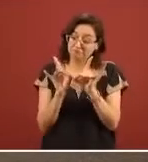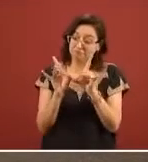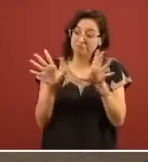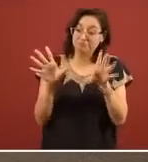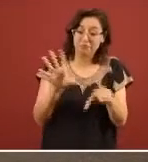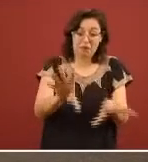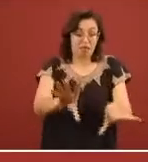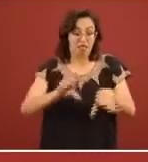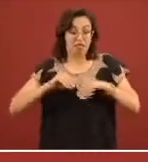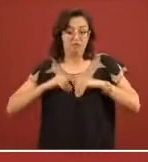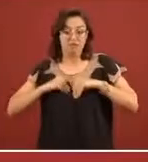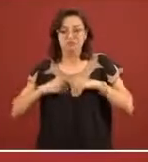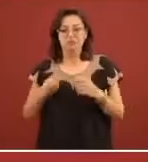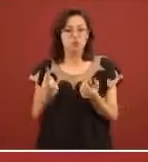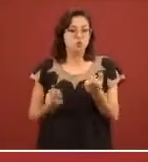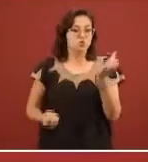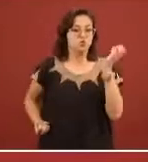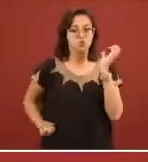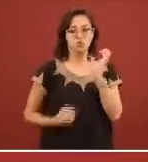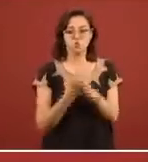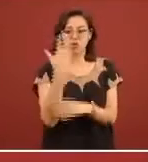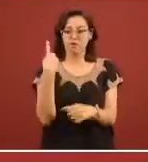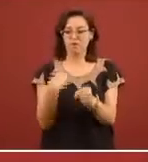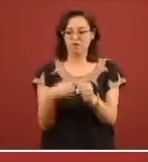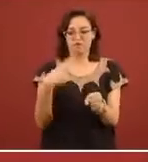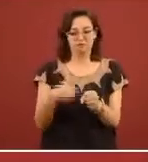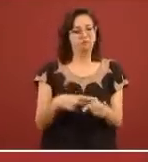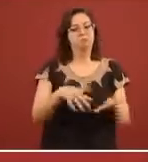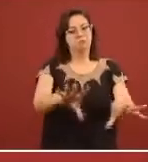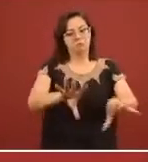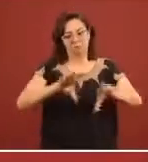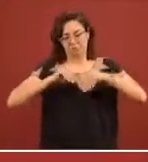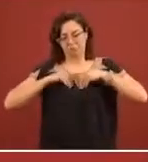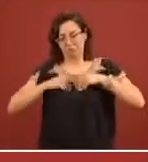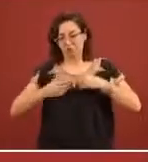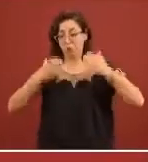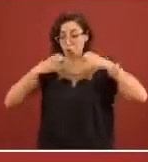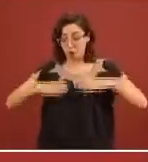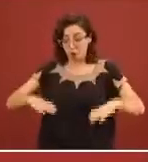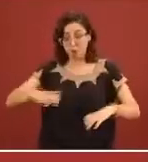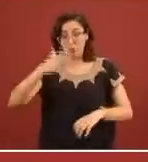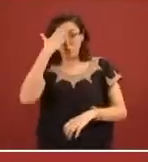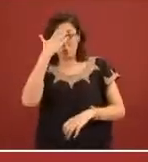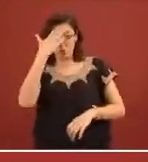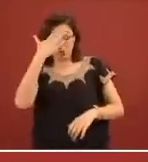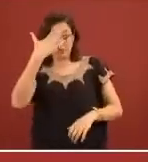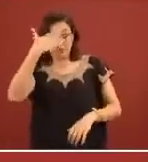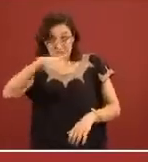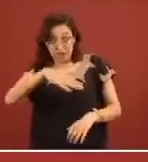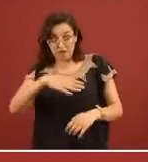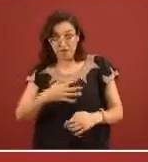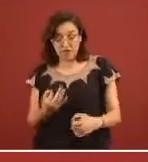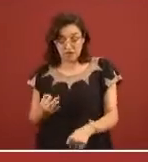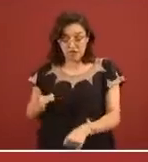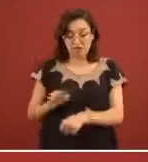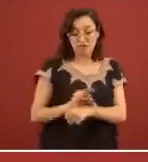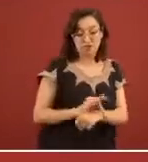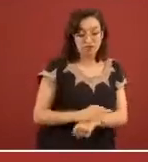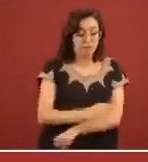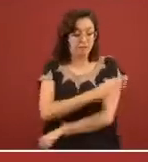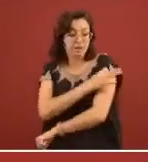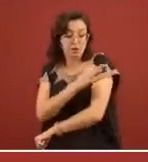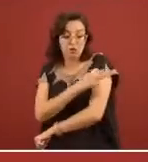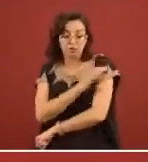enfermedad nueva, nadie tiene anticuerpos que lo protejan, ni existe, por lo tanto, lo sabemos, una